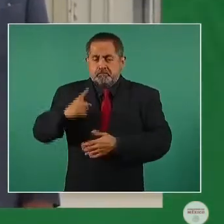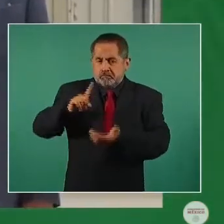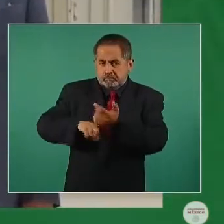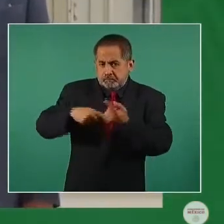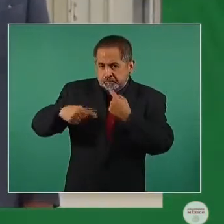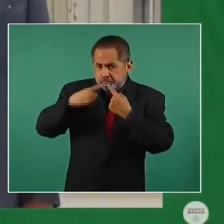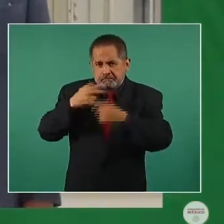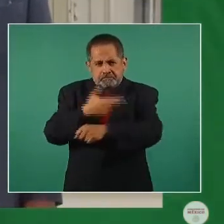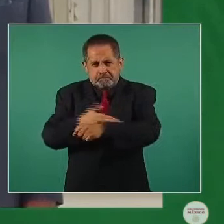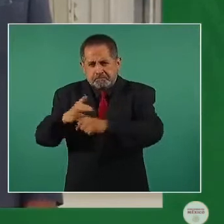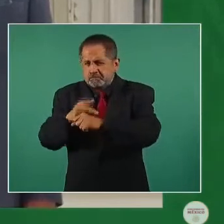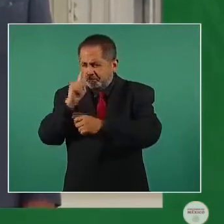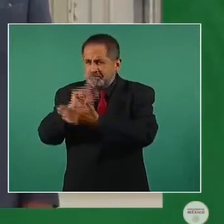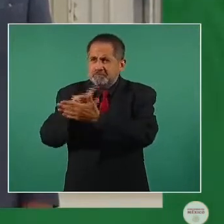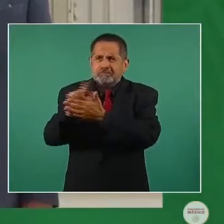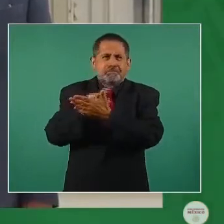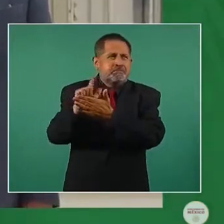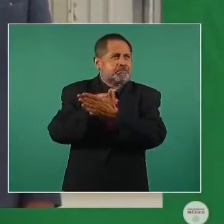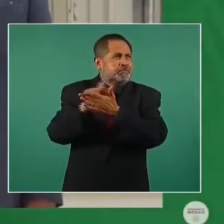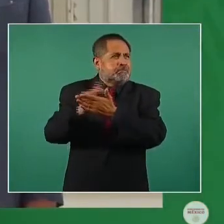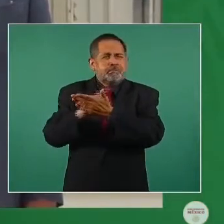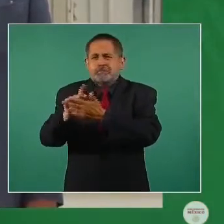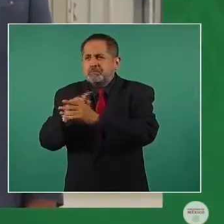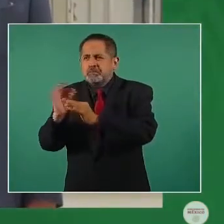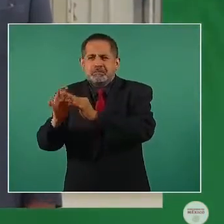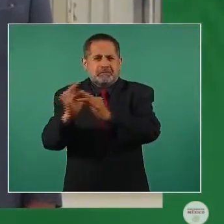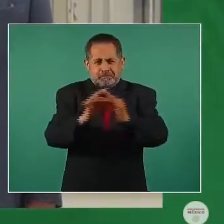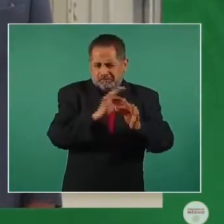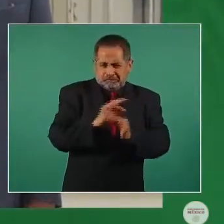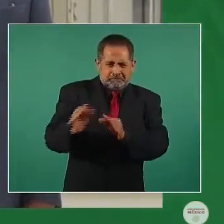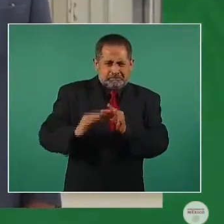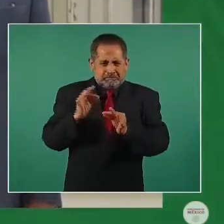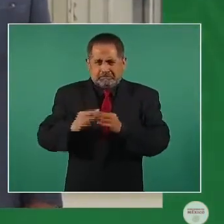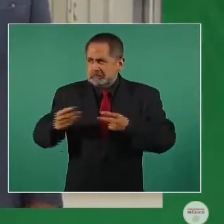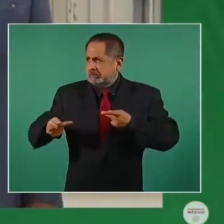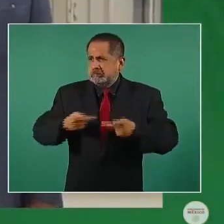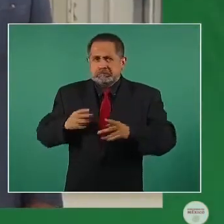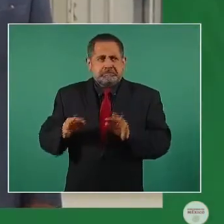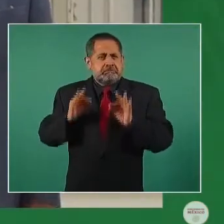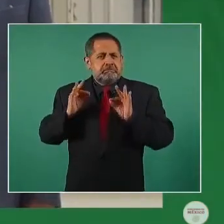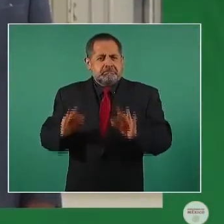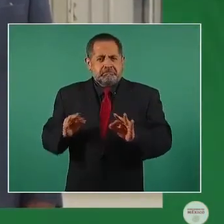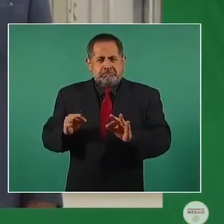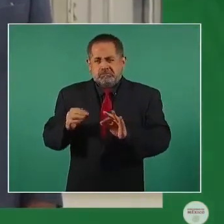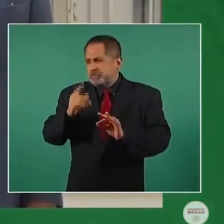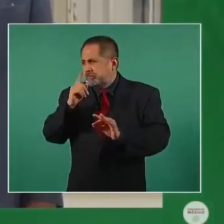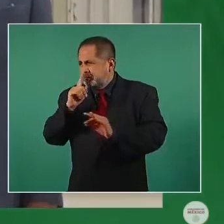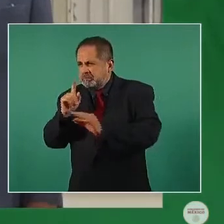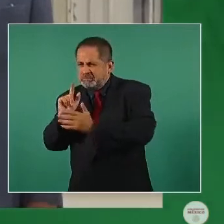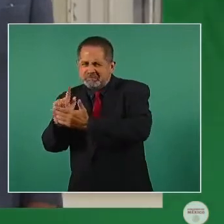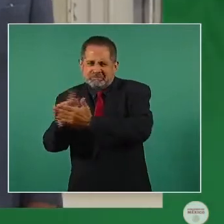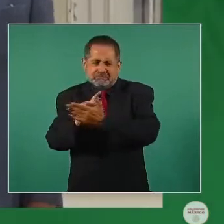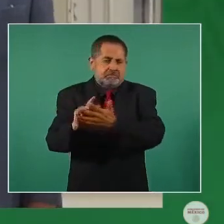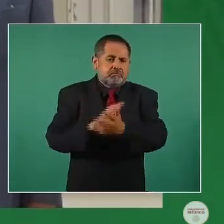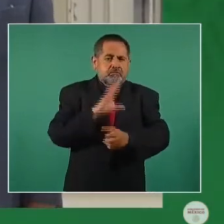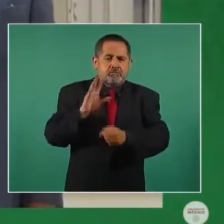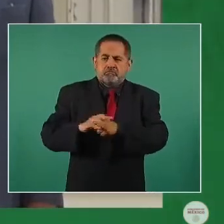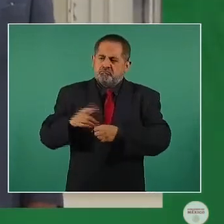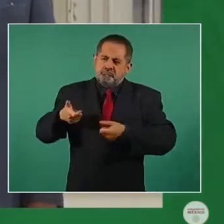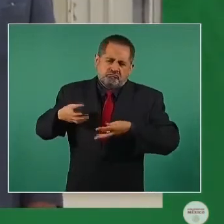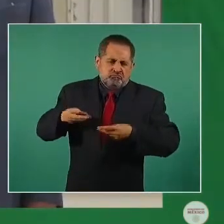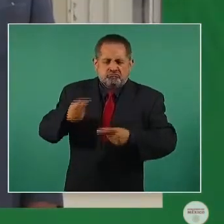para sanitar, para limpiar nuestras escuelas, para repararlas, aquellas que fueron vandalizadas, con una inversión